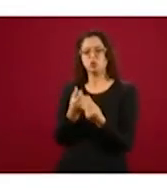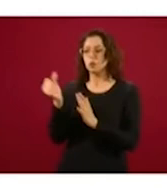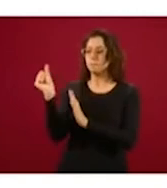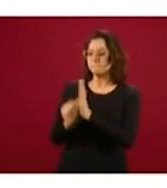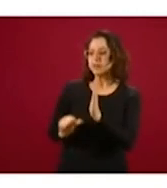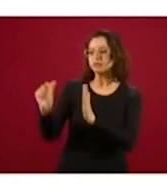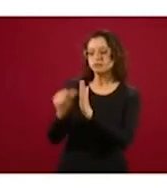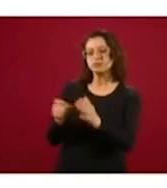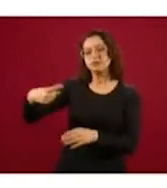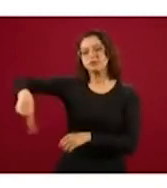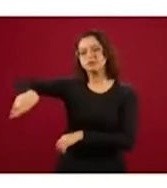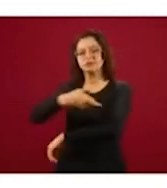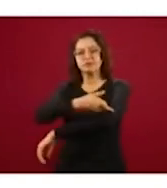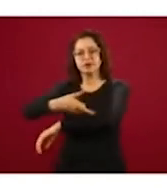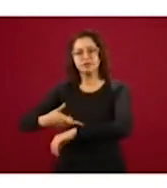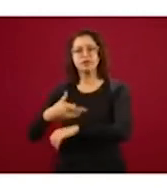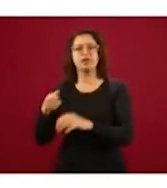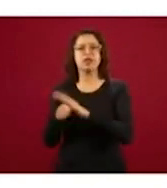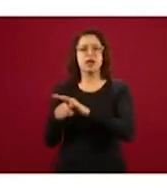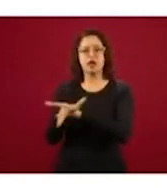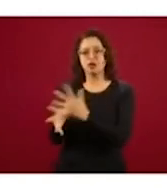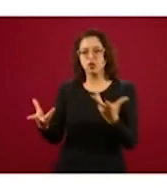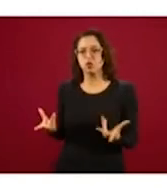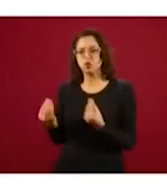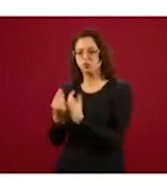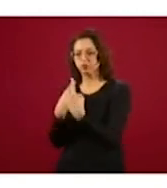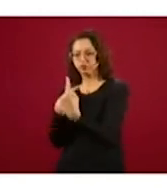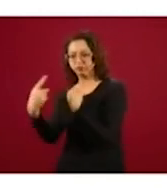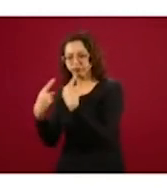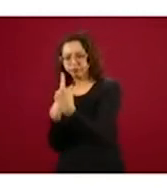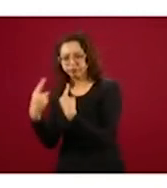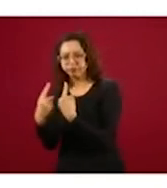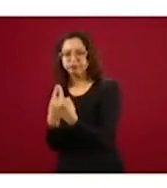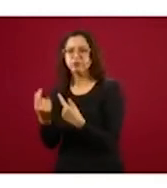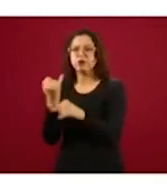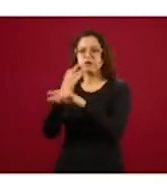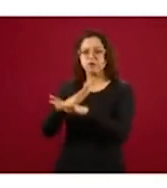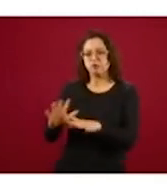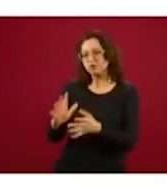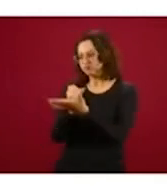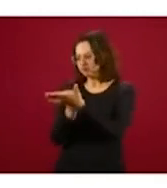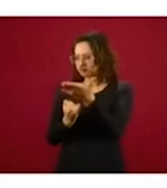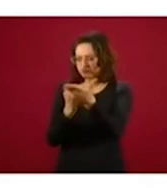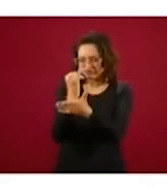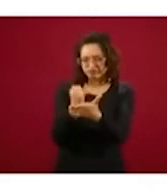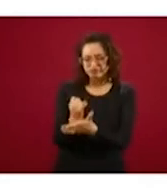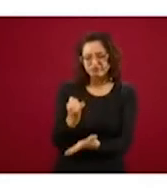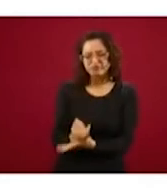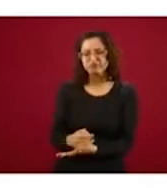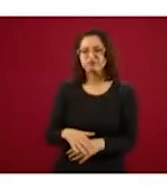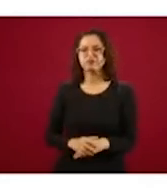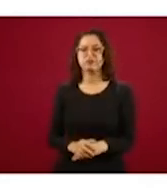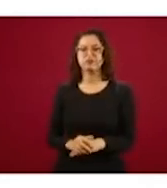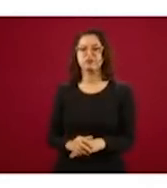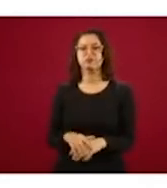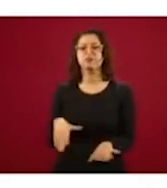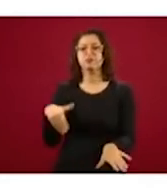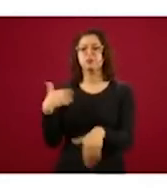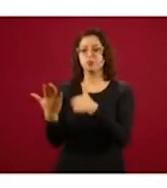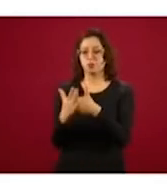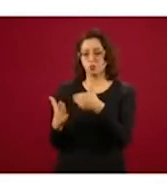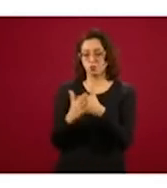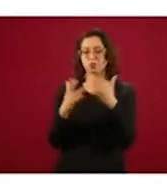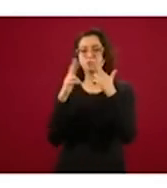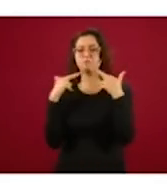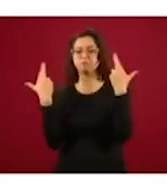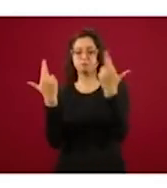para recibir el informe de la comisión respectiva y tomar las decisiones necesarias la primera de estas reuniones se llevaría a cabo